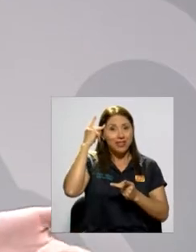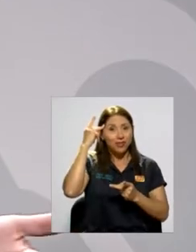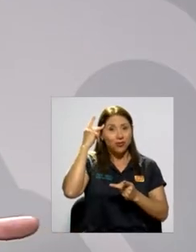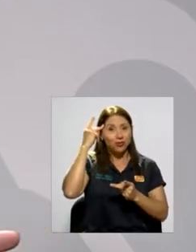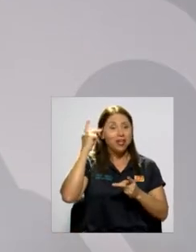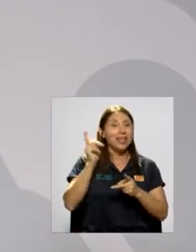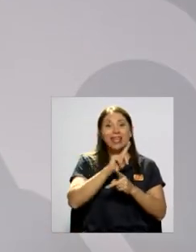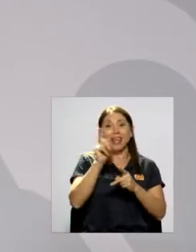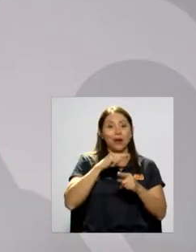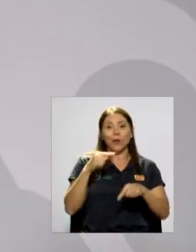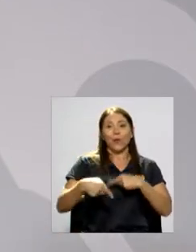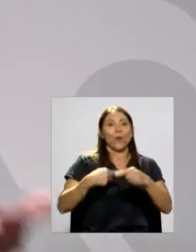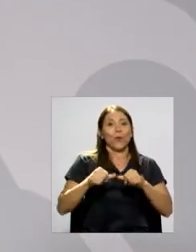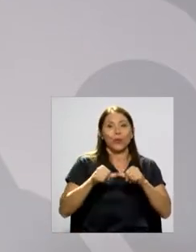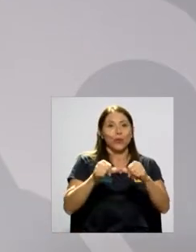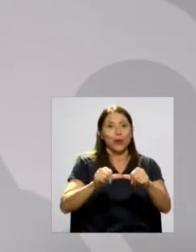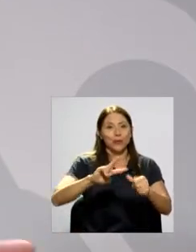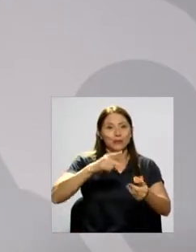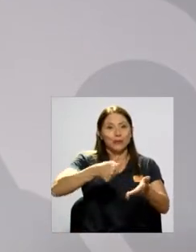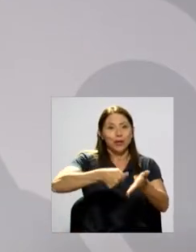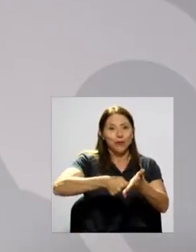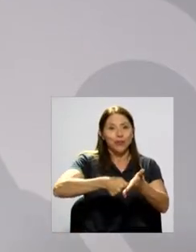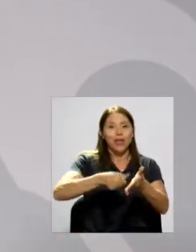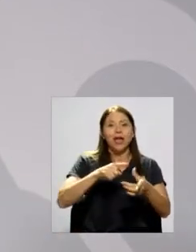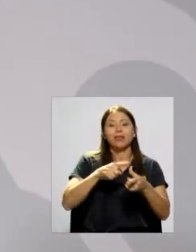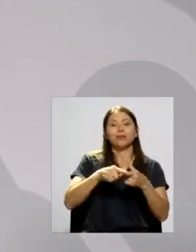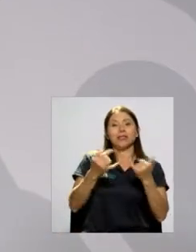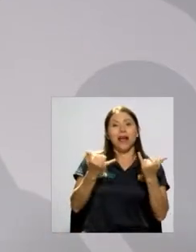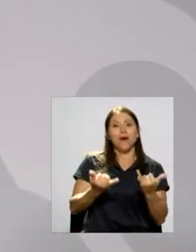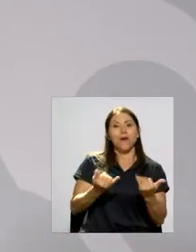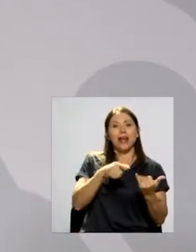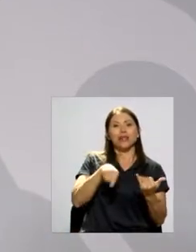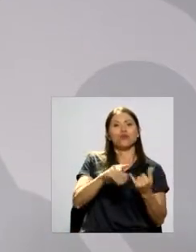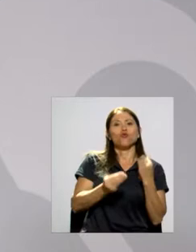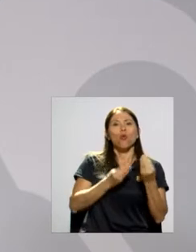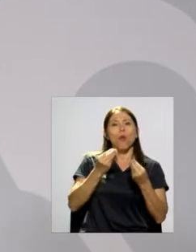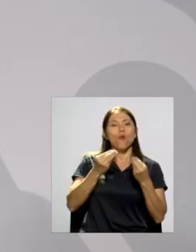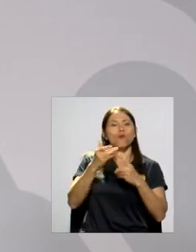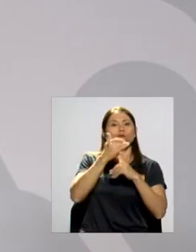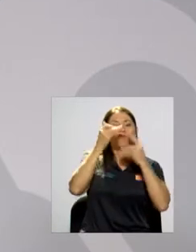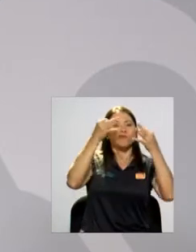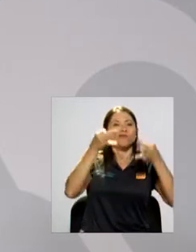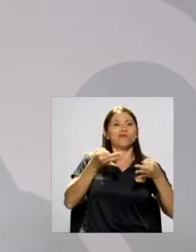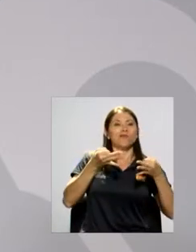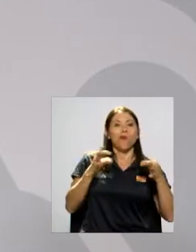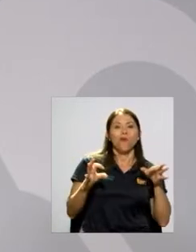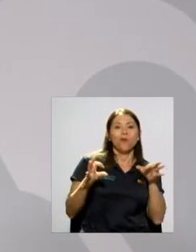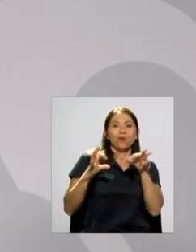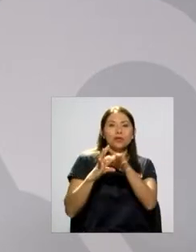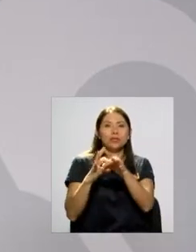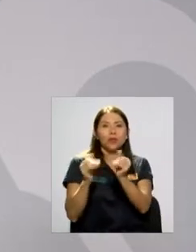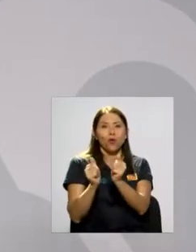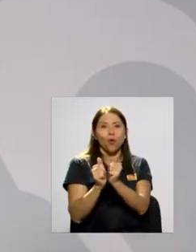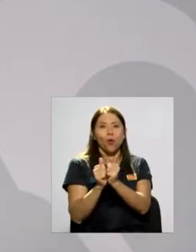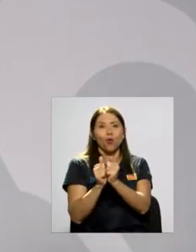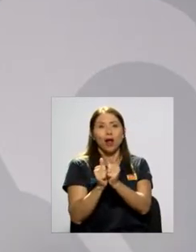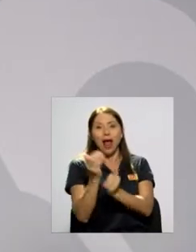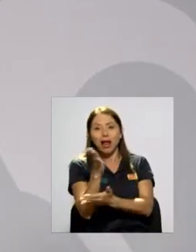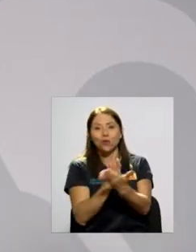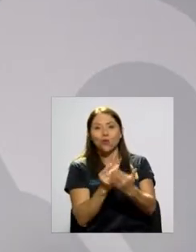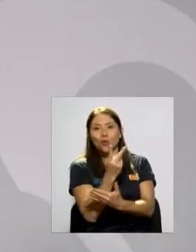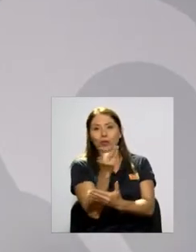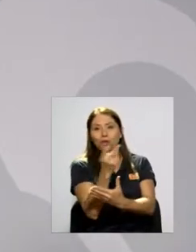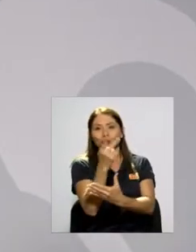alguno de estos dos candidatos que no eran su primera opción. ¿Cómo eso también nos podría dar pistas de cómo podemos construir